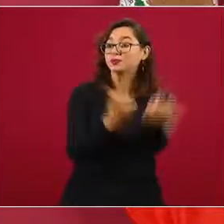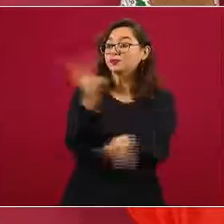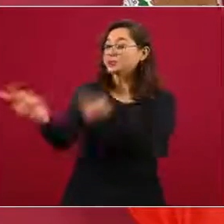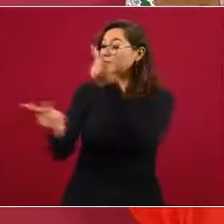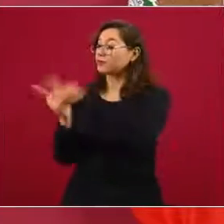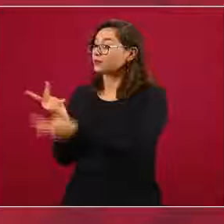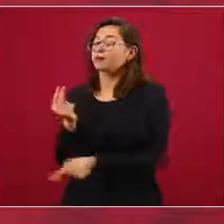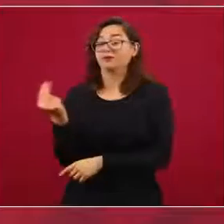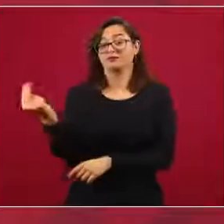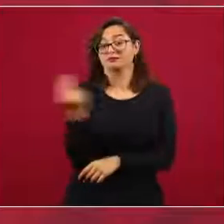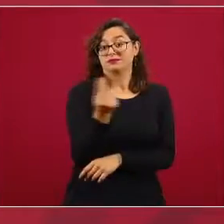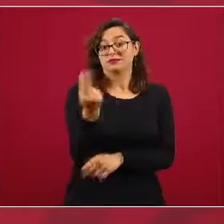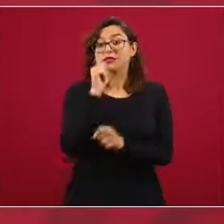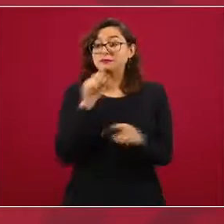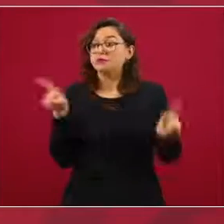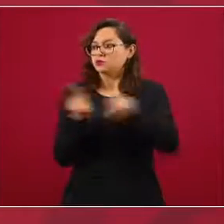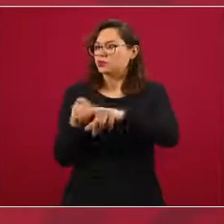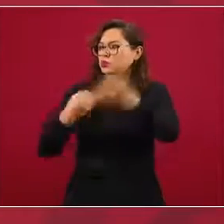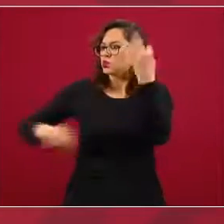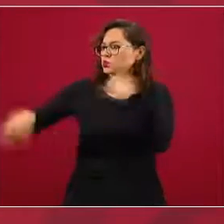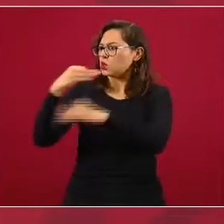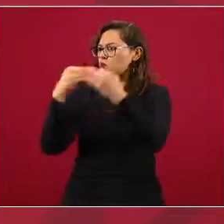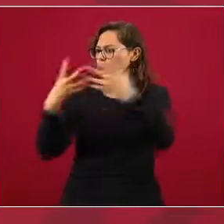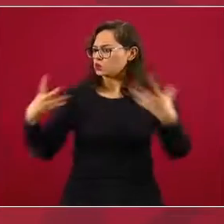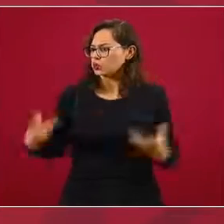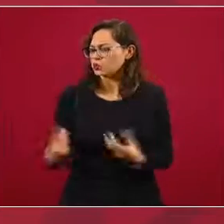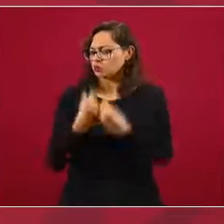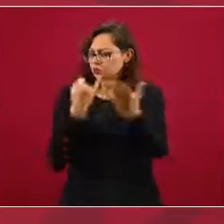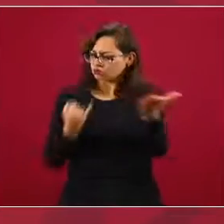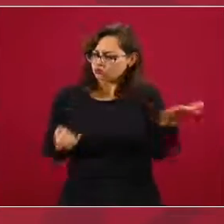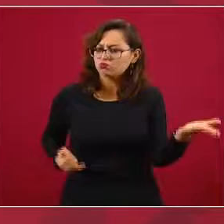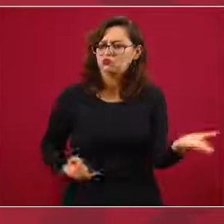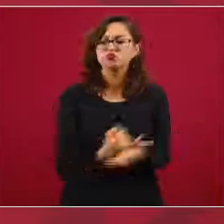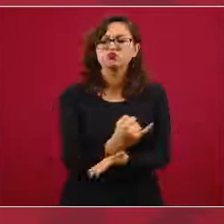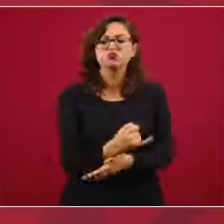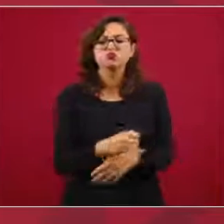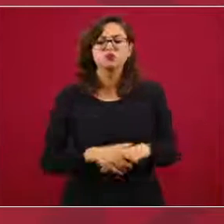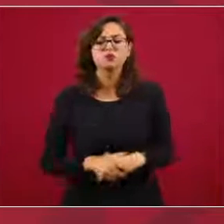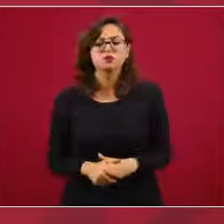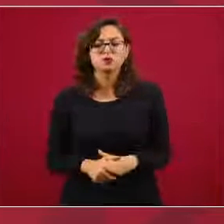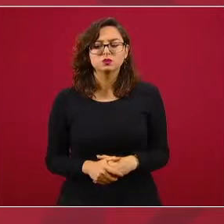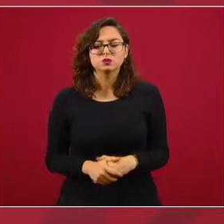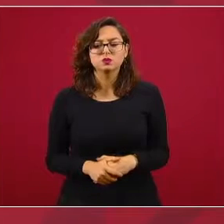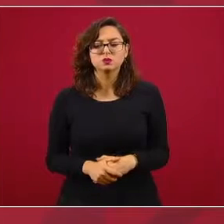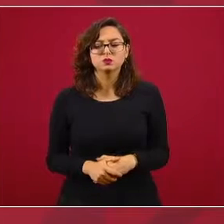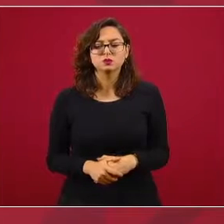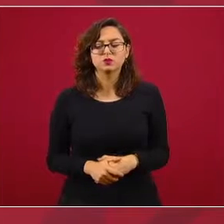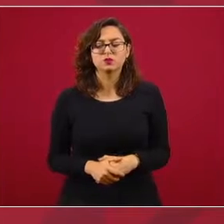¿Por qué